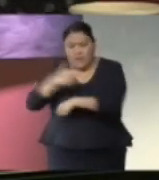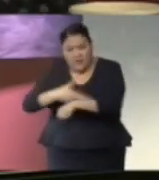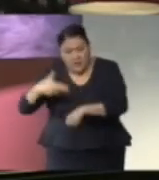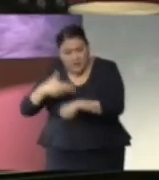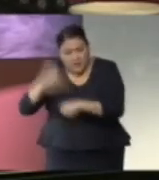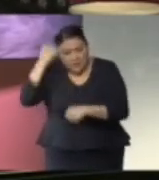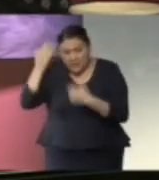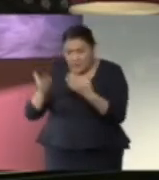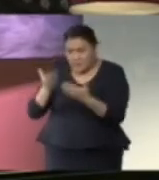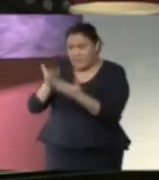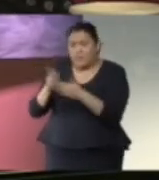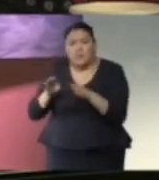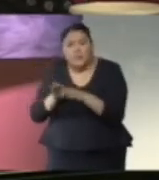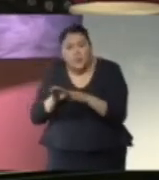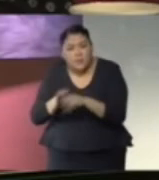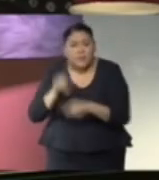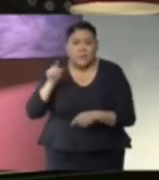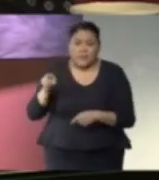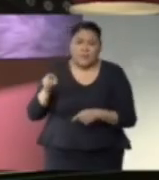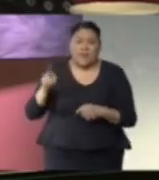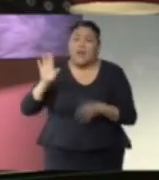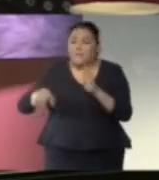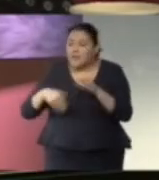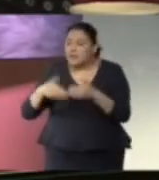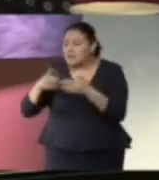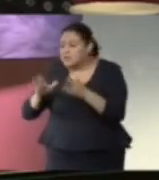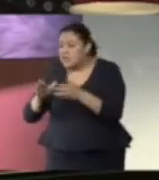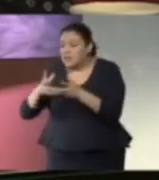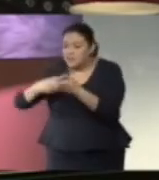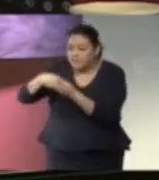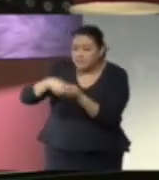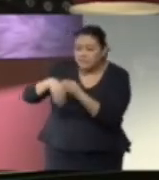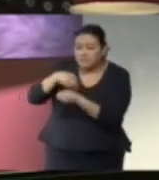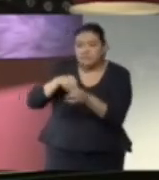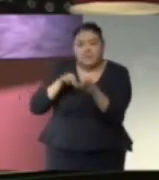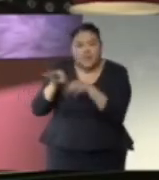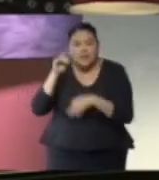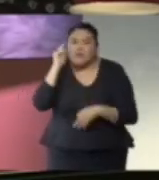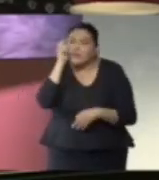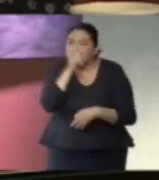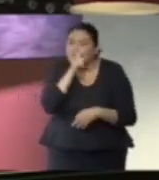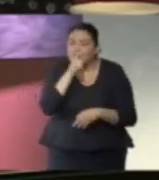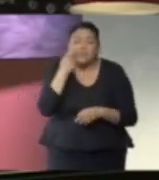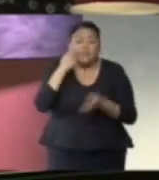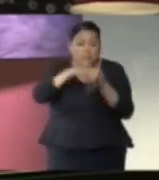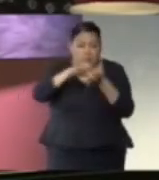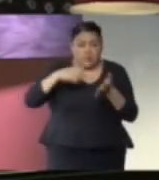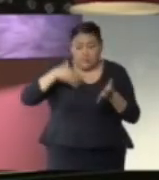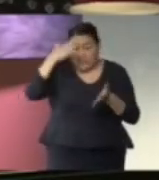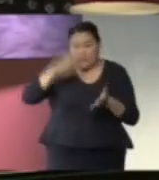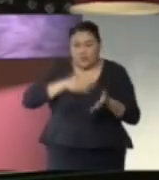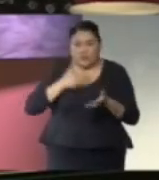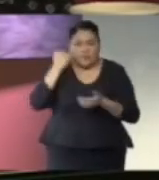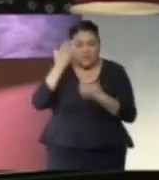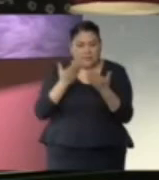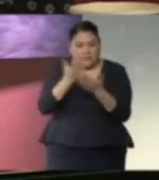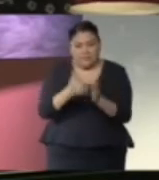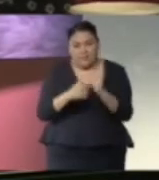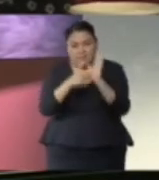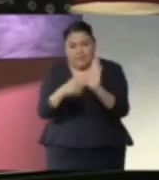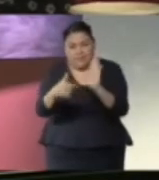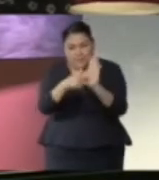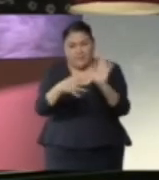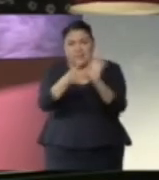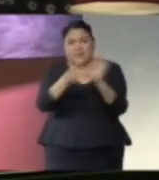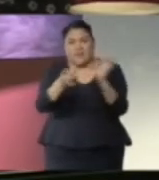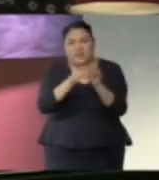que pudiéramos tener, considerando el mercado de trabajo como lo estoy planteando desde un inicio, sí,